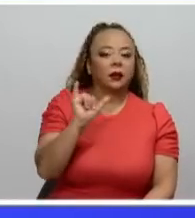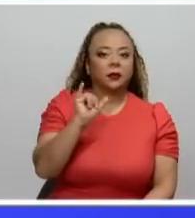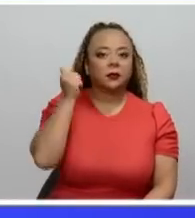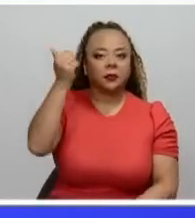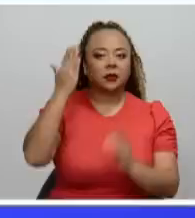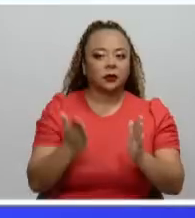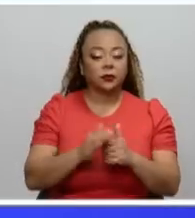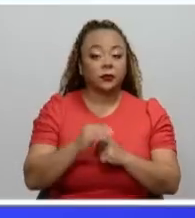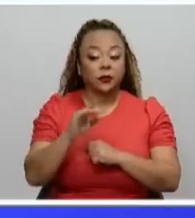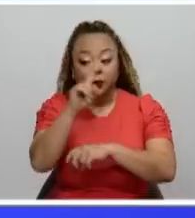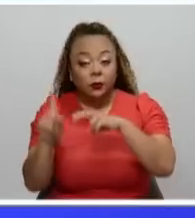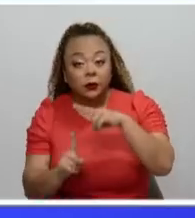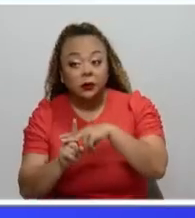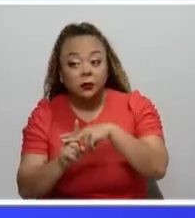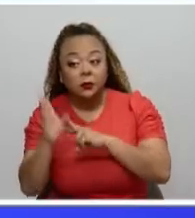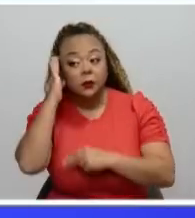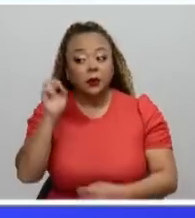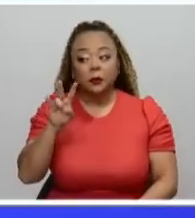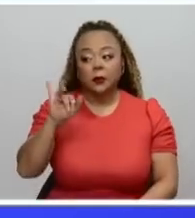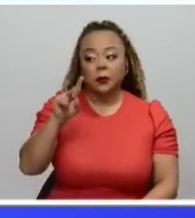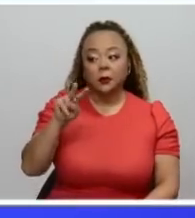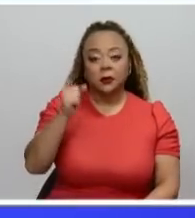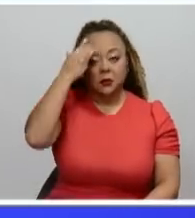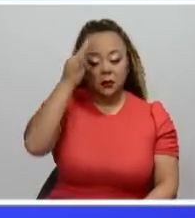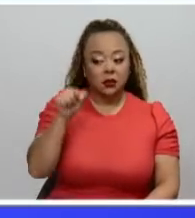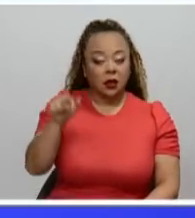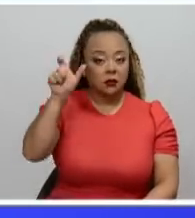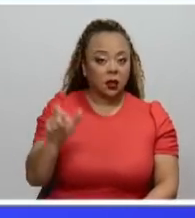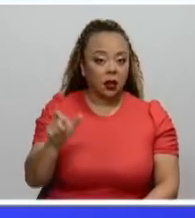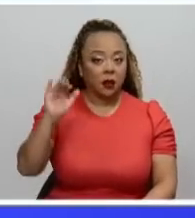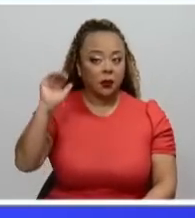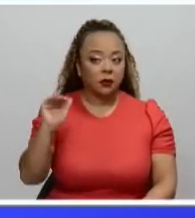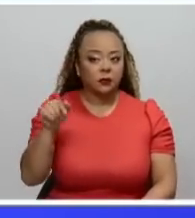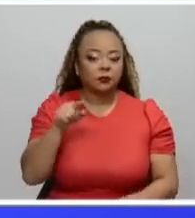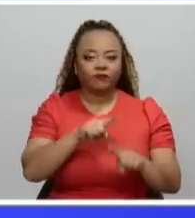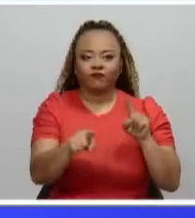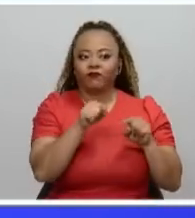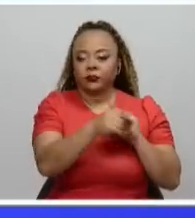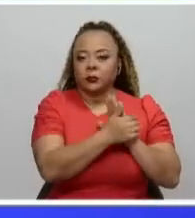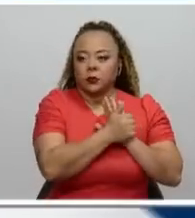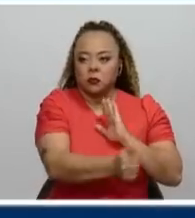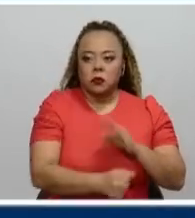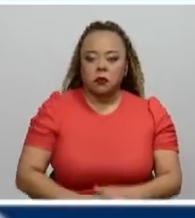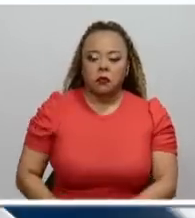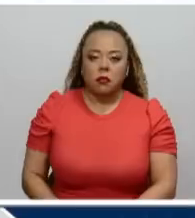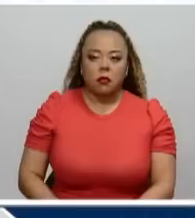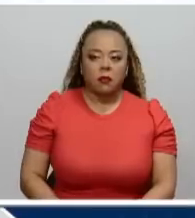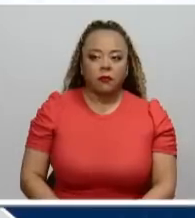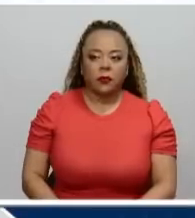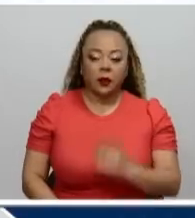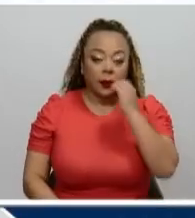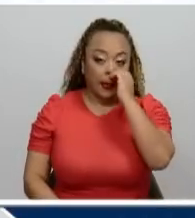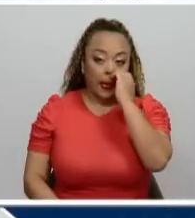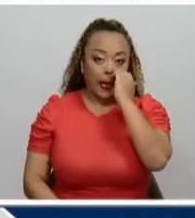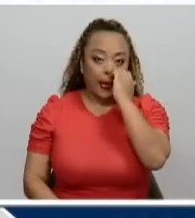los menudos no estaron Suárez porque vivas lo ve pequeño pero ahora es terrible crack si hay una jugadorazo de lo mejor que tenemos